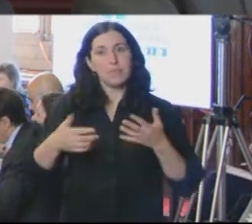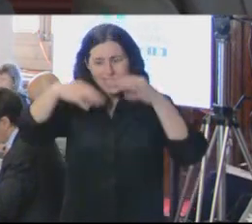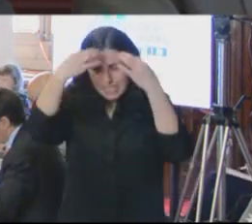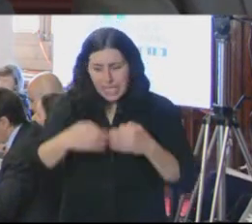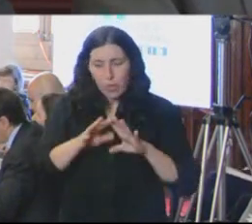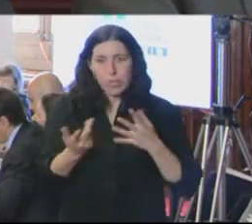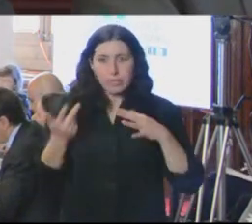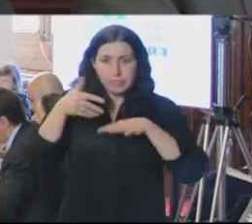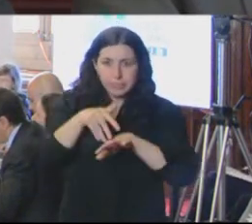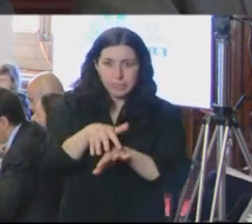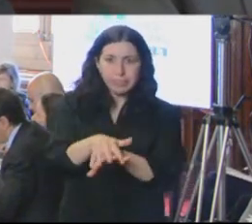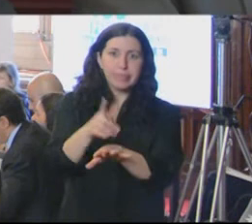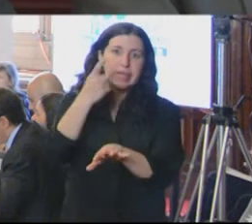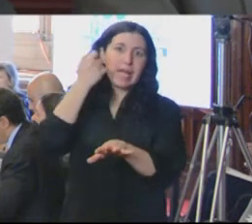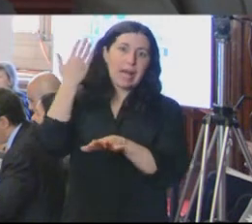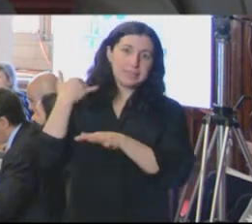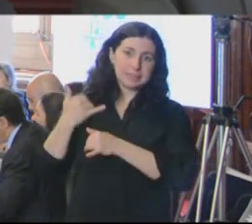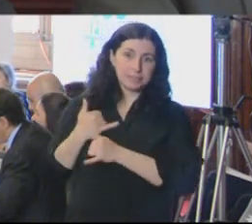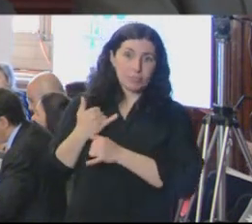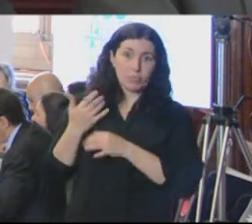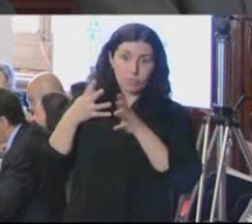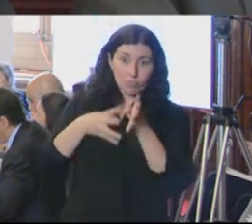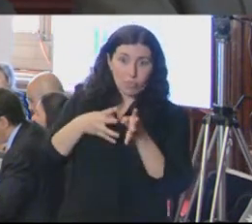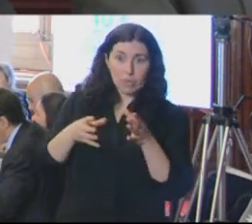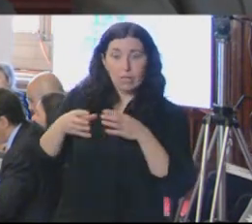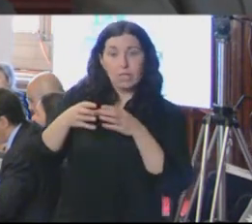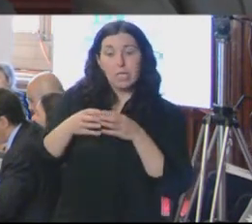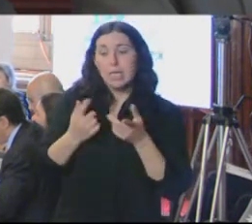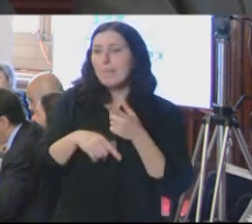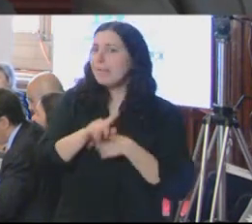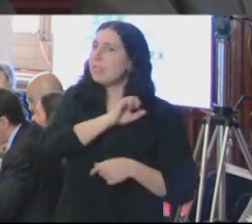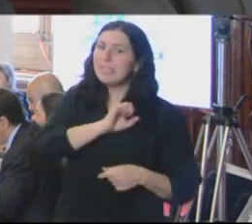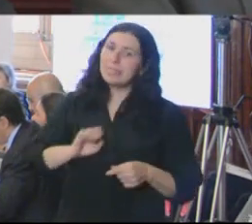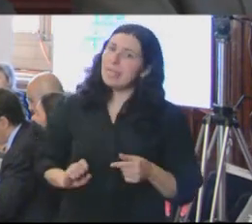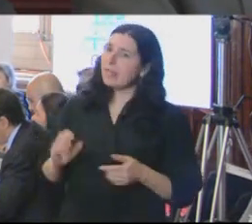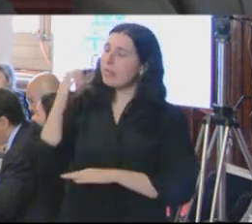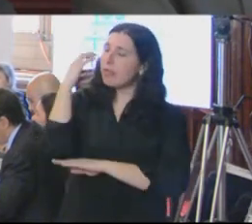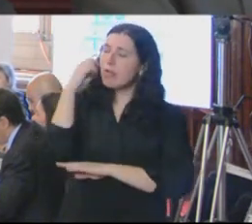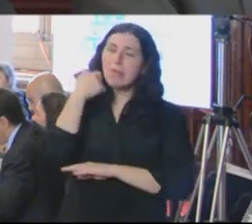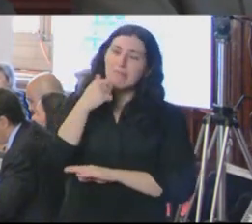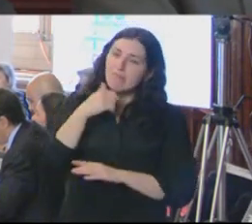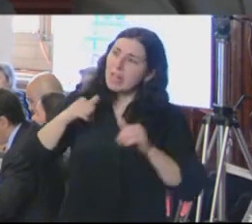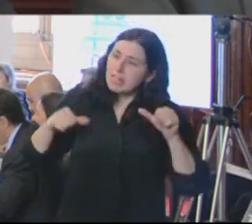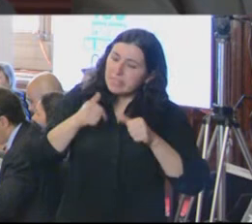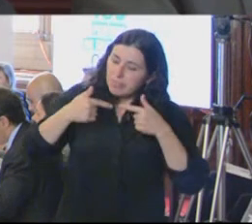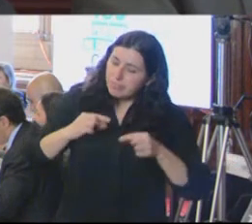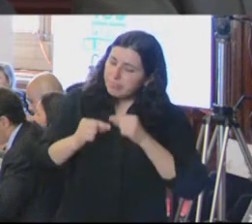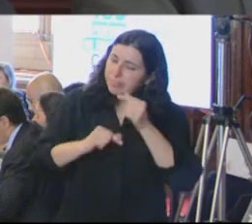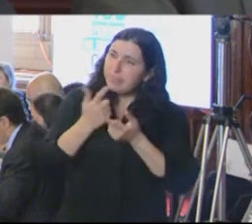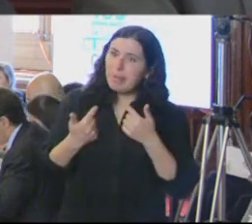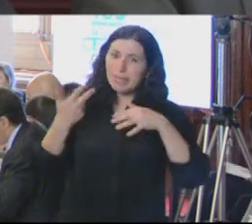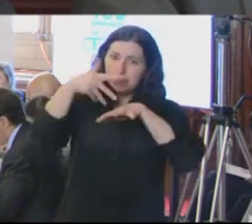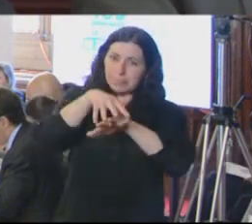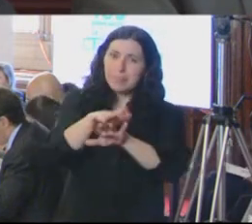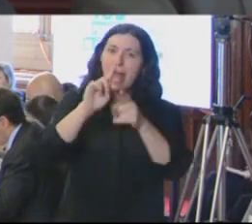excombatientes, el Estado colombiano no ha desarrollado acciones para la implementación integral del acuerdo de paz y en muchas